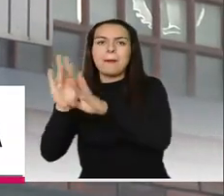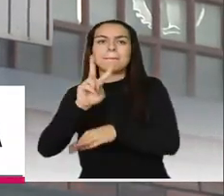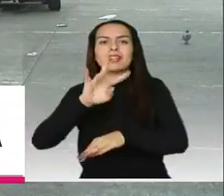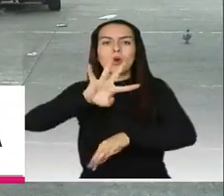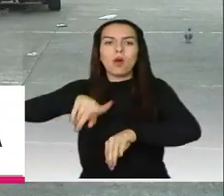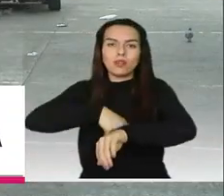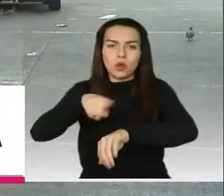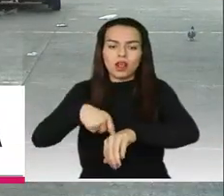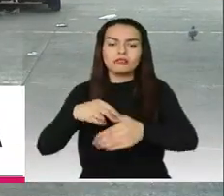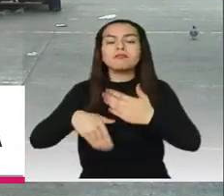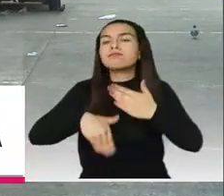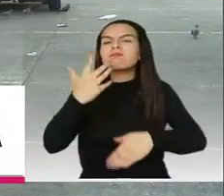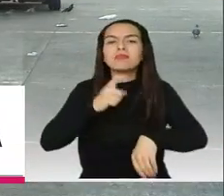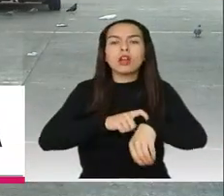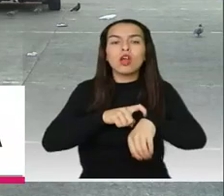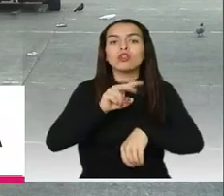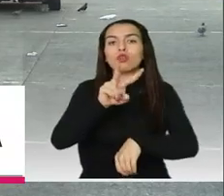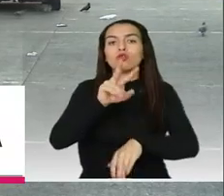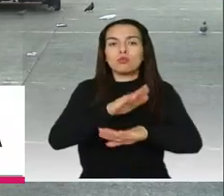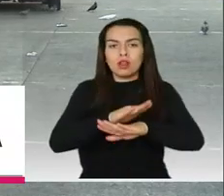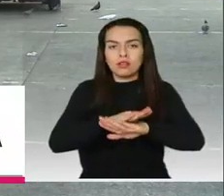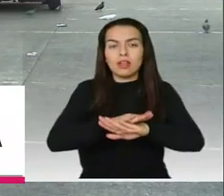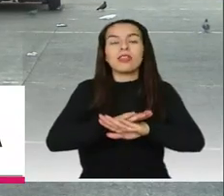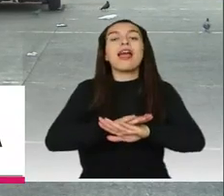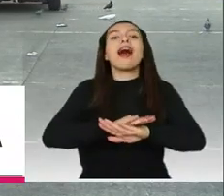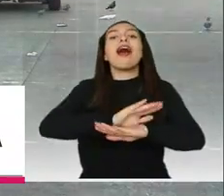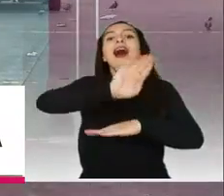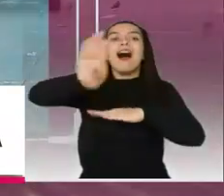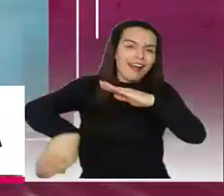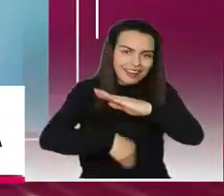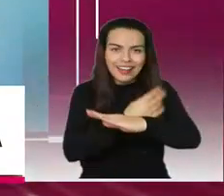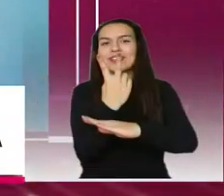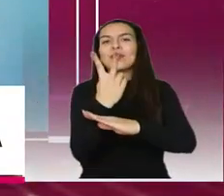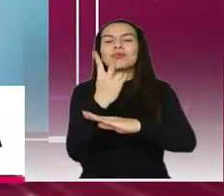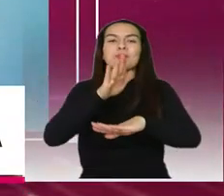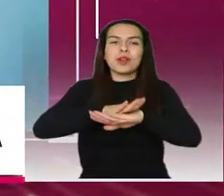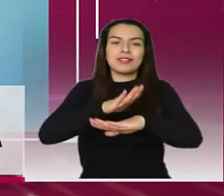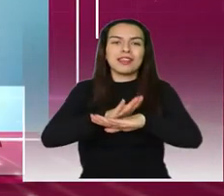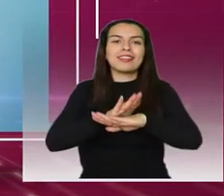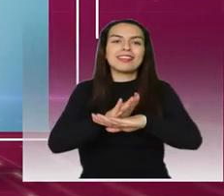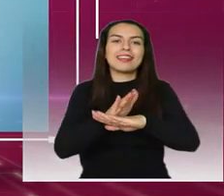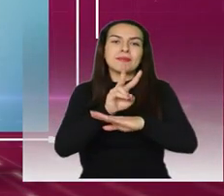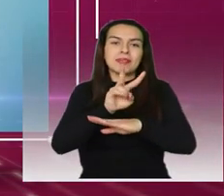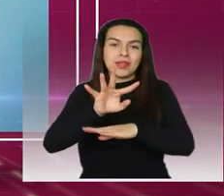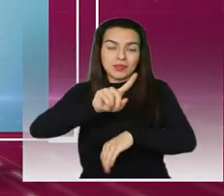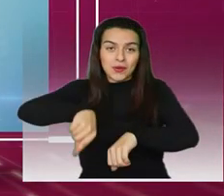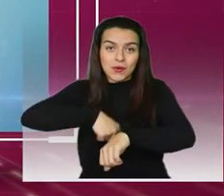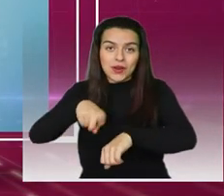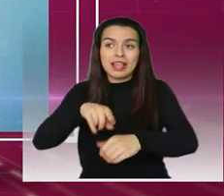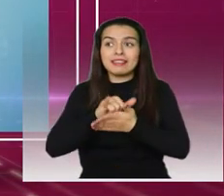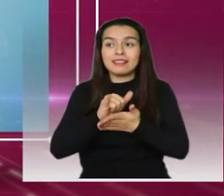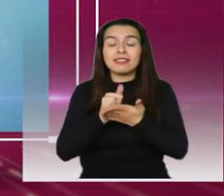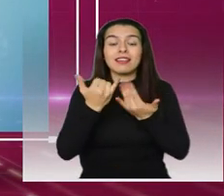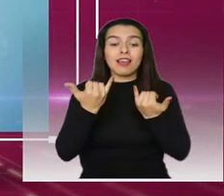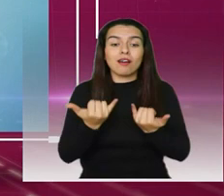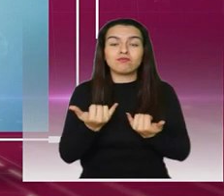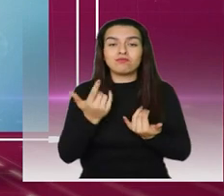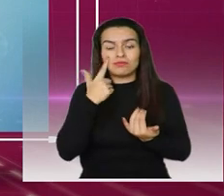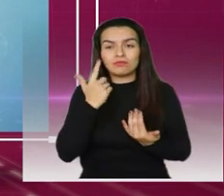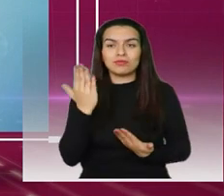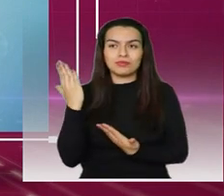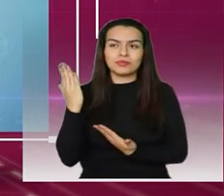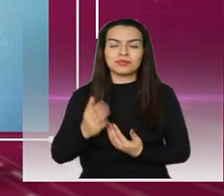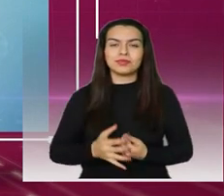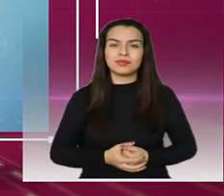hasta las 2 de la tarde del día siguiente. Es así como este martes 16 de junio operan las bodegas 4,